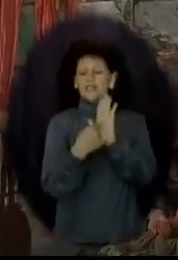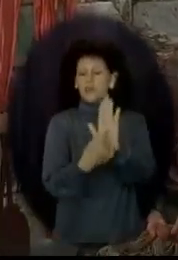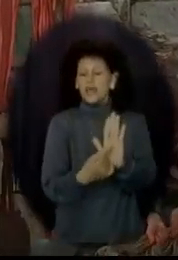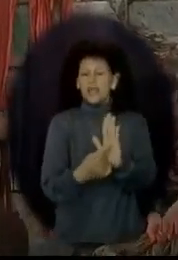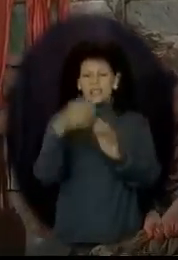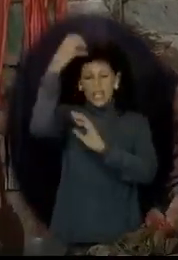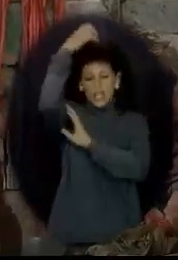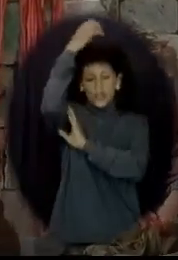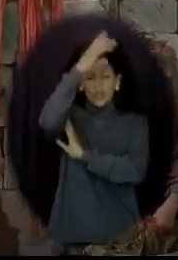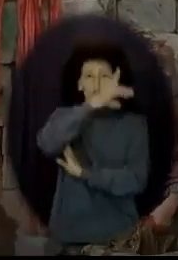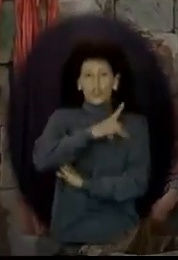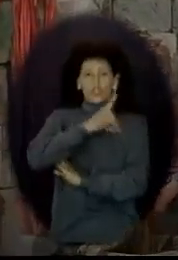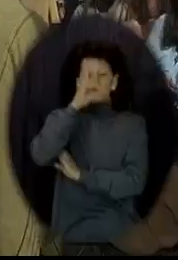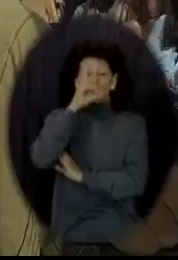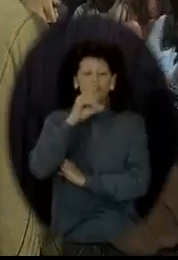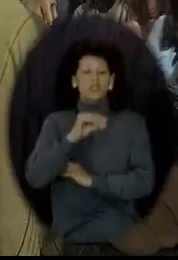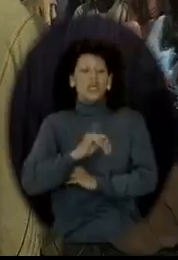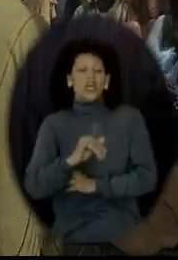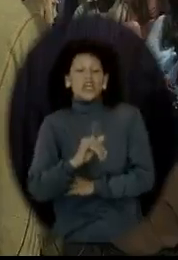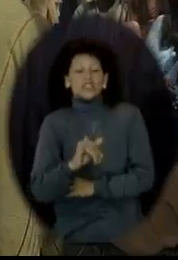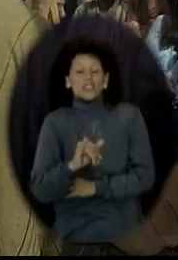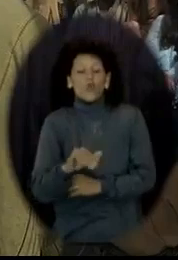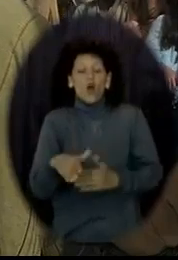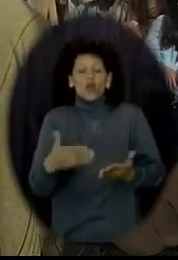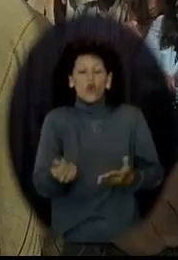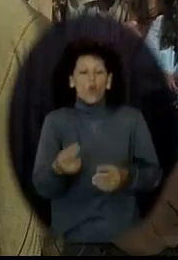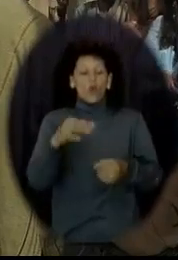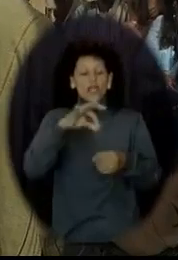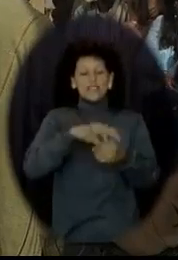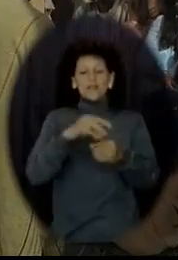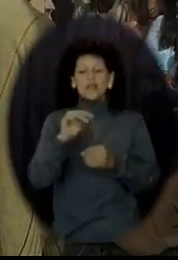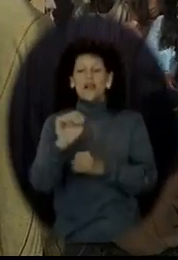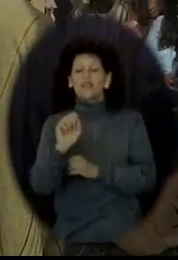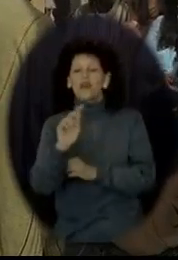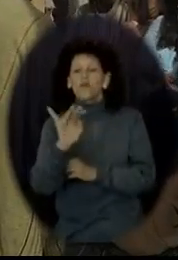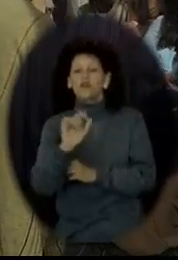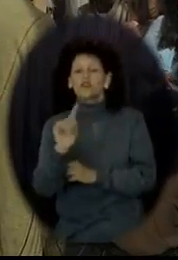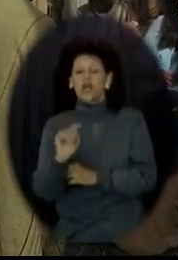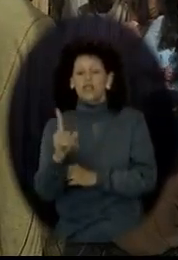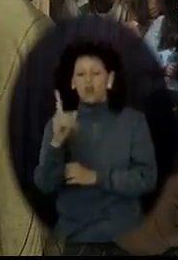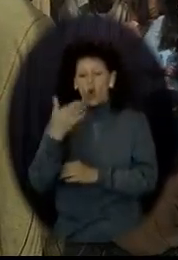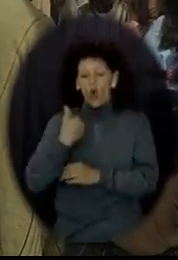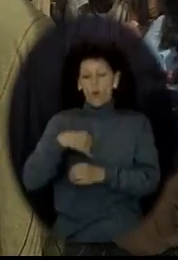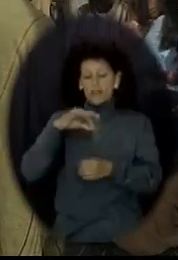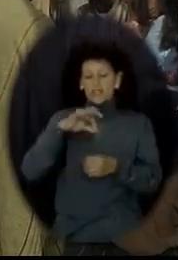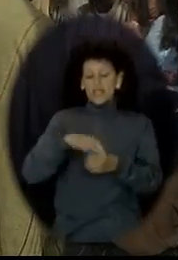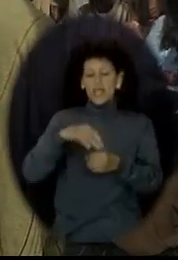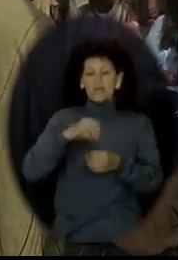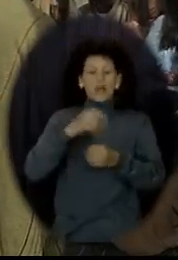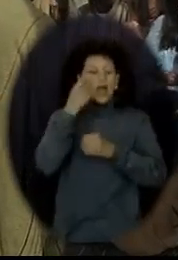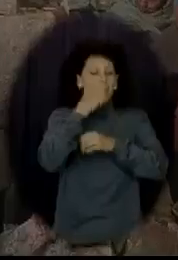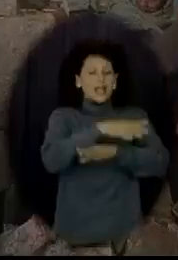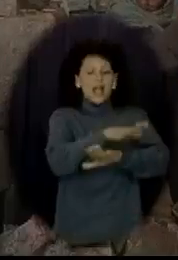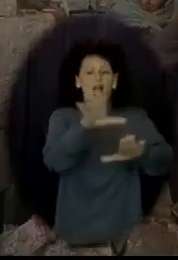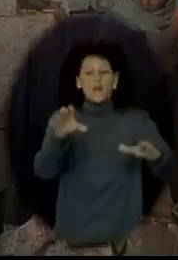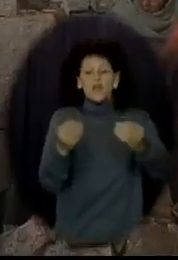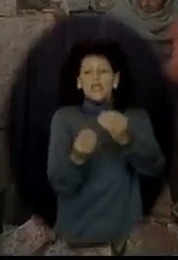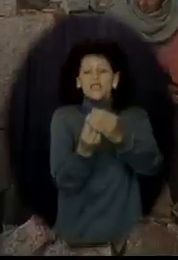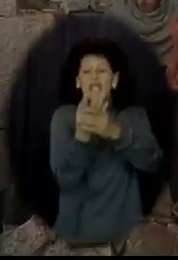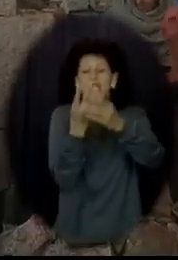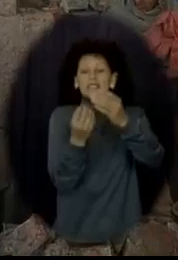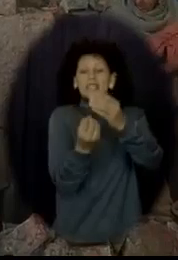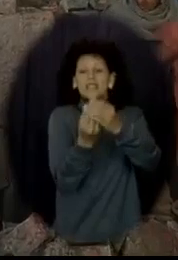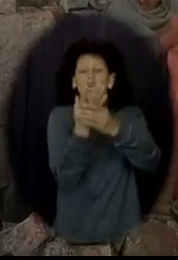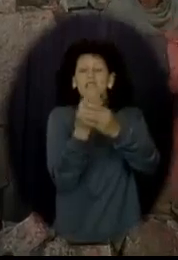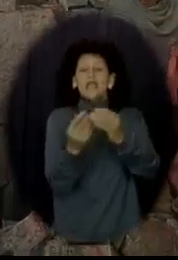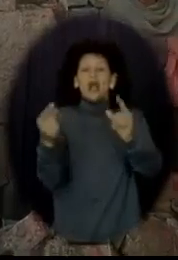¿A qué se parece el reino de Dios? Es como esto. La semilla de mostaza que el hombre siembra en su campo y que